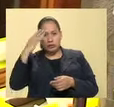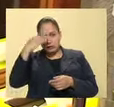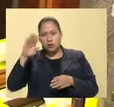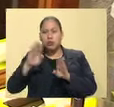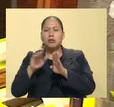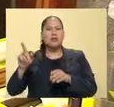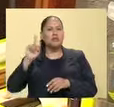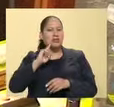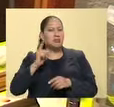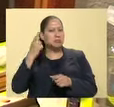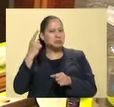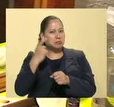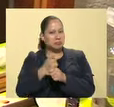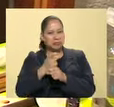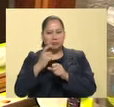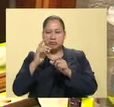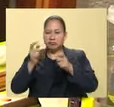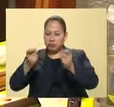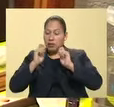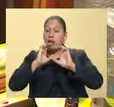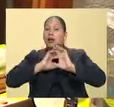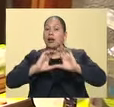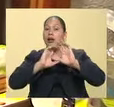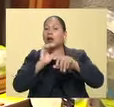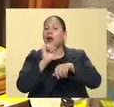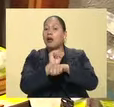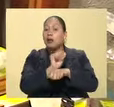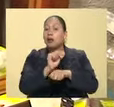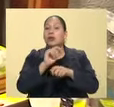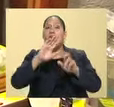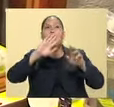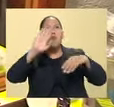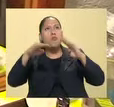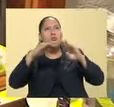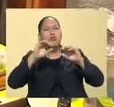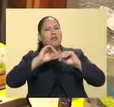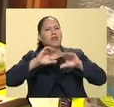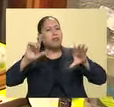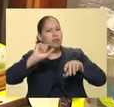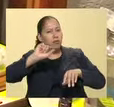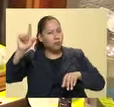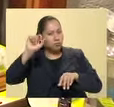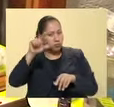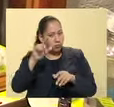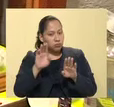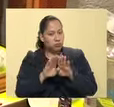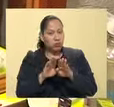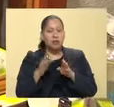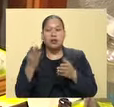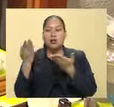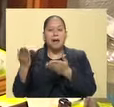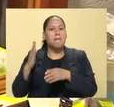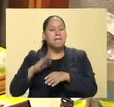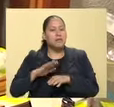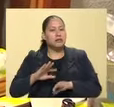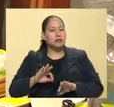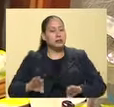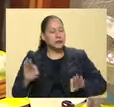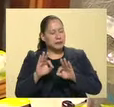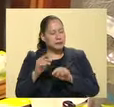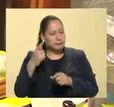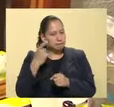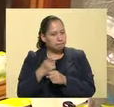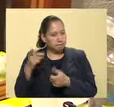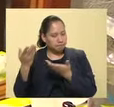las principales cantantes, actrices del mundo musical de nuestro país, si no es que la más importante. Y